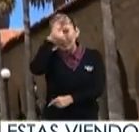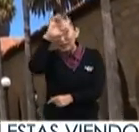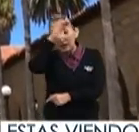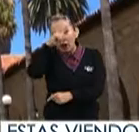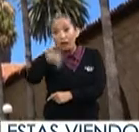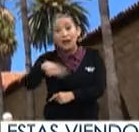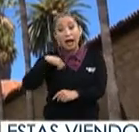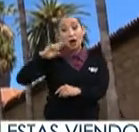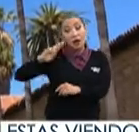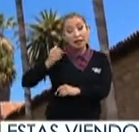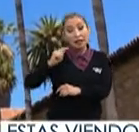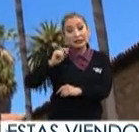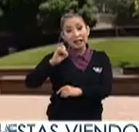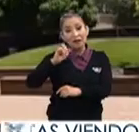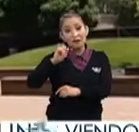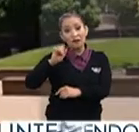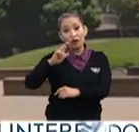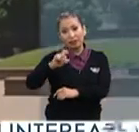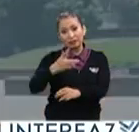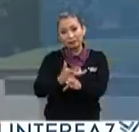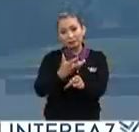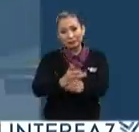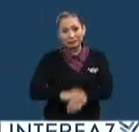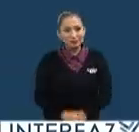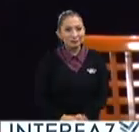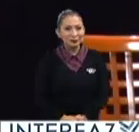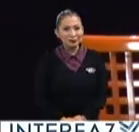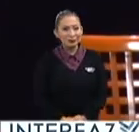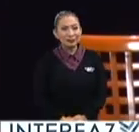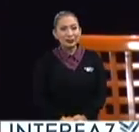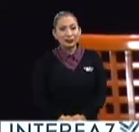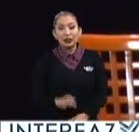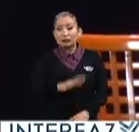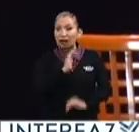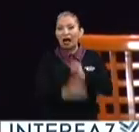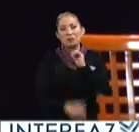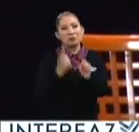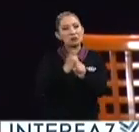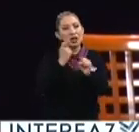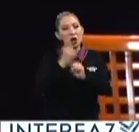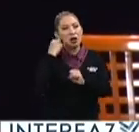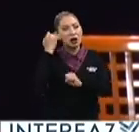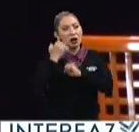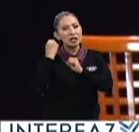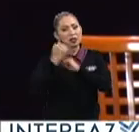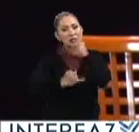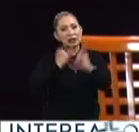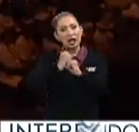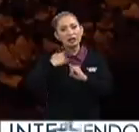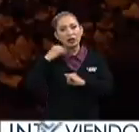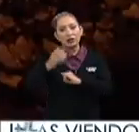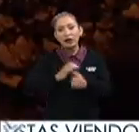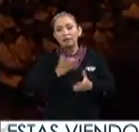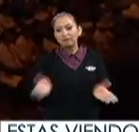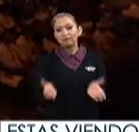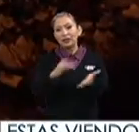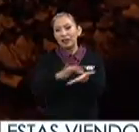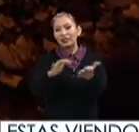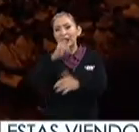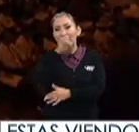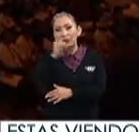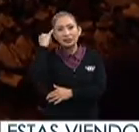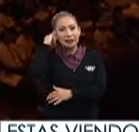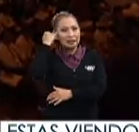científico desde la Universidad de Stanford. Llegó a su fin el primer Congreso Internacional de Fomento a la Lectura en